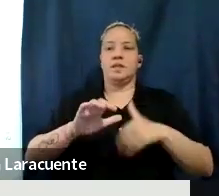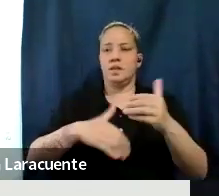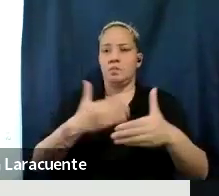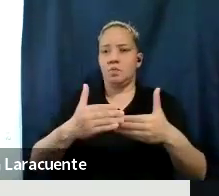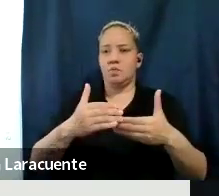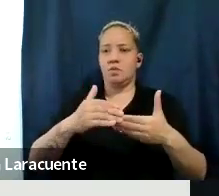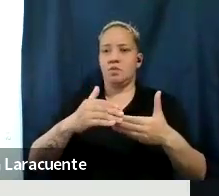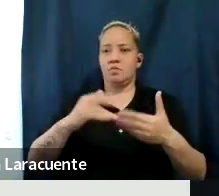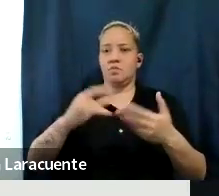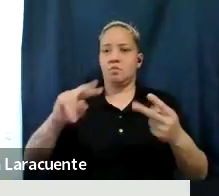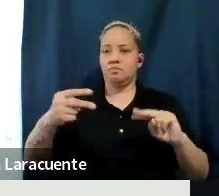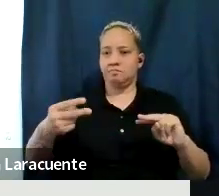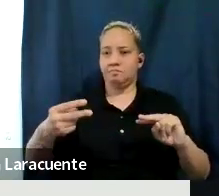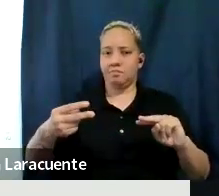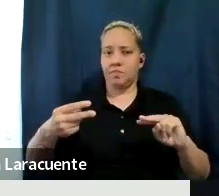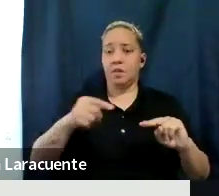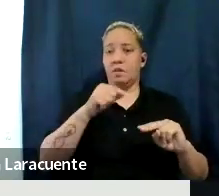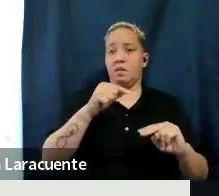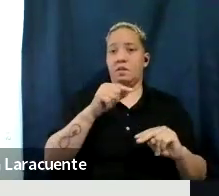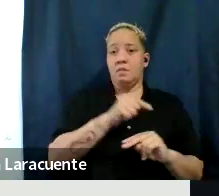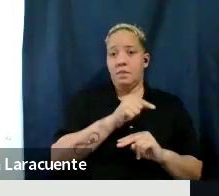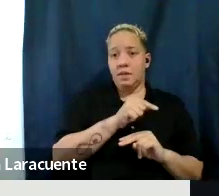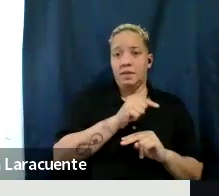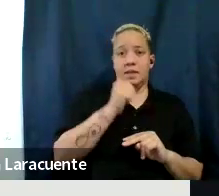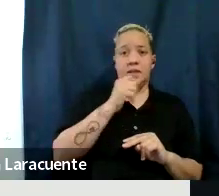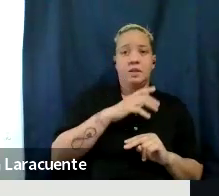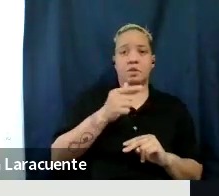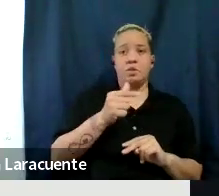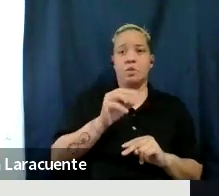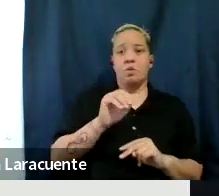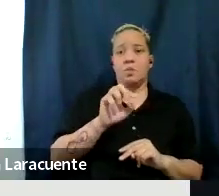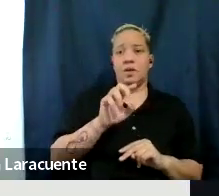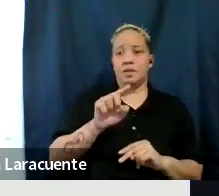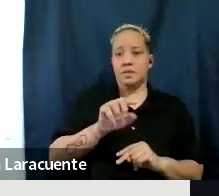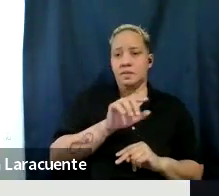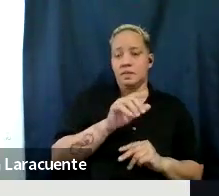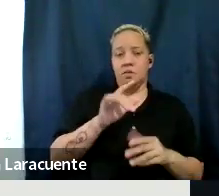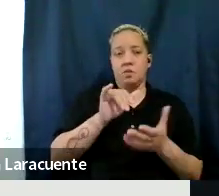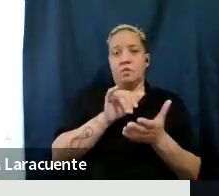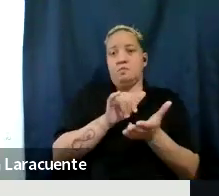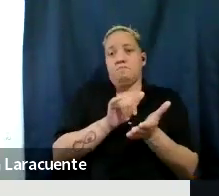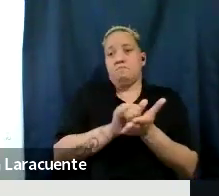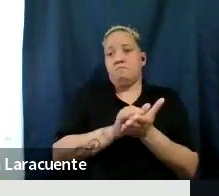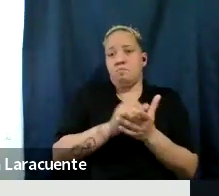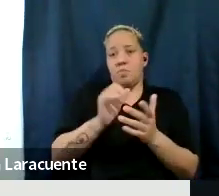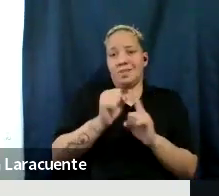inversa. En vez de que viajara a Madrid la señorita Gómez Tejera, imposibilitada por la situación, pues desplazarse